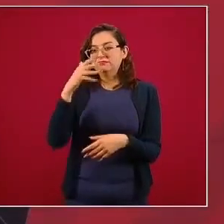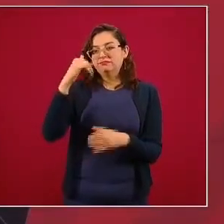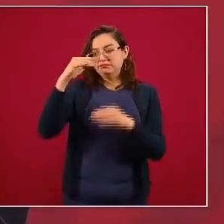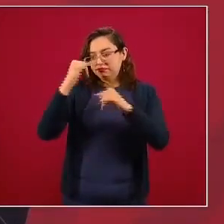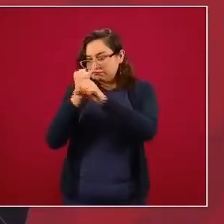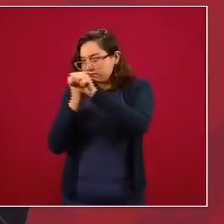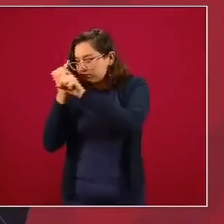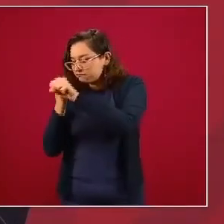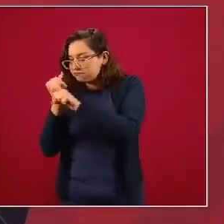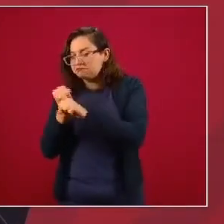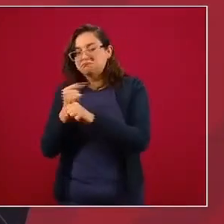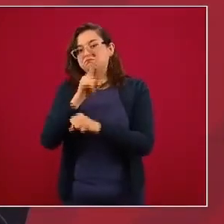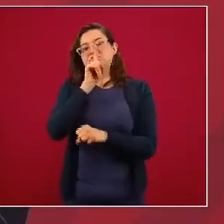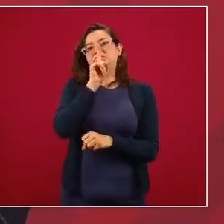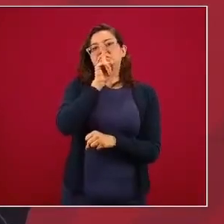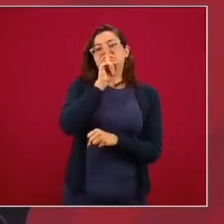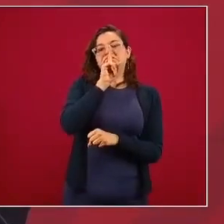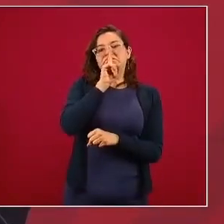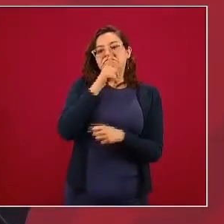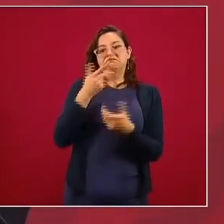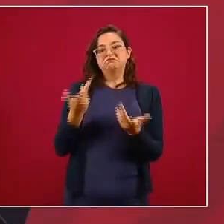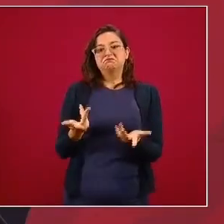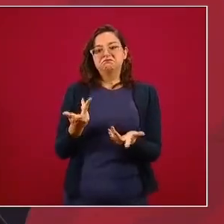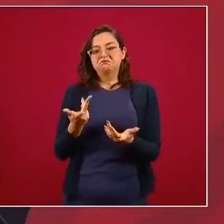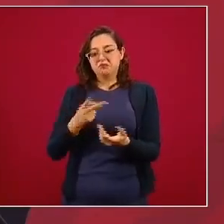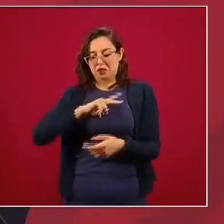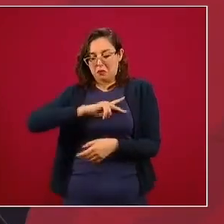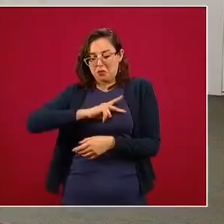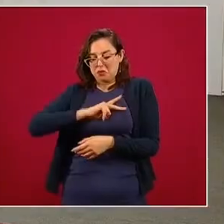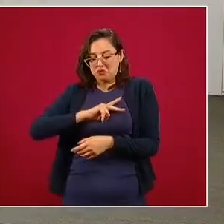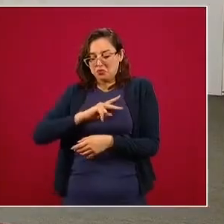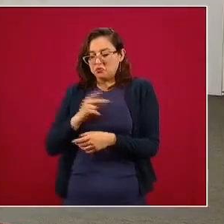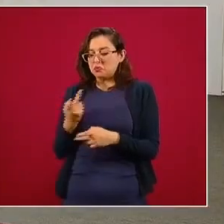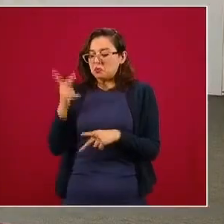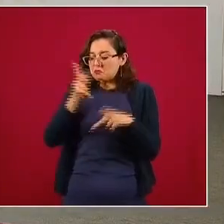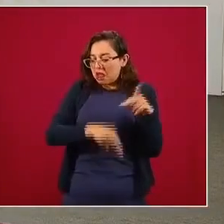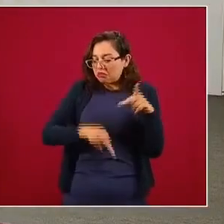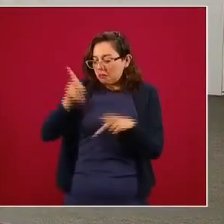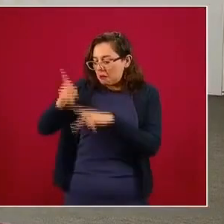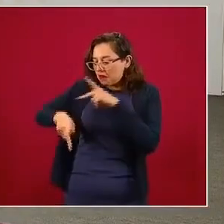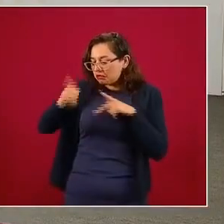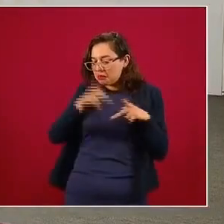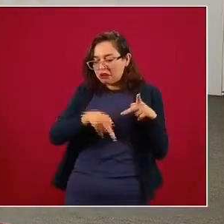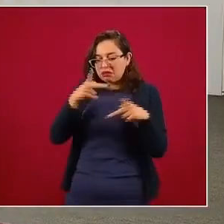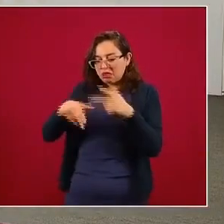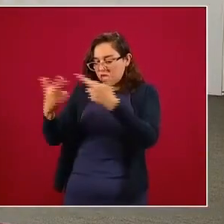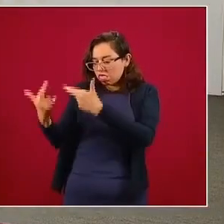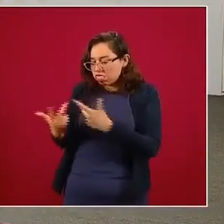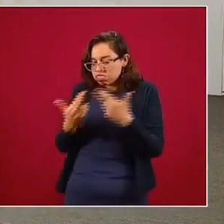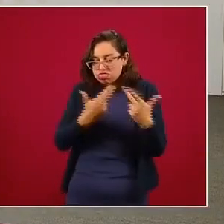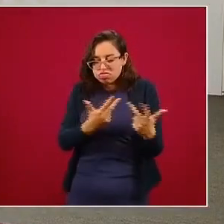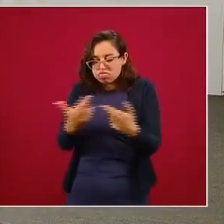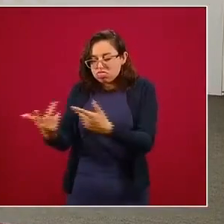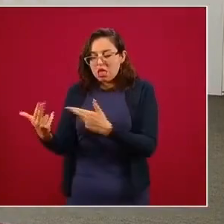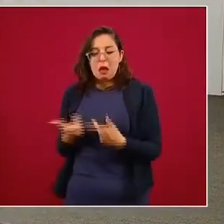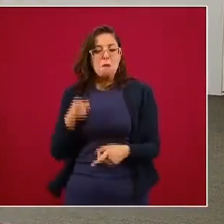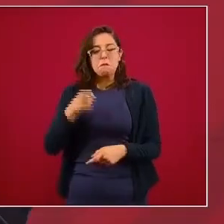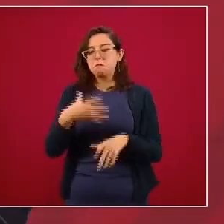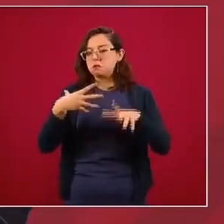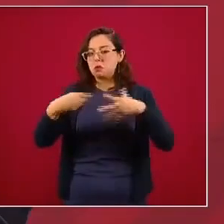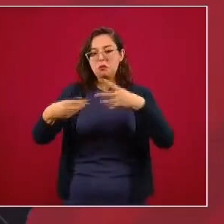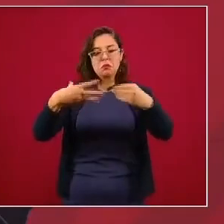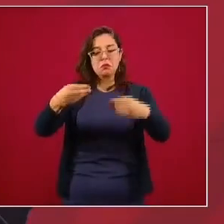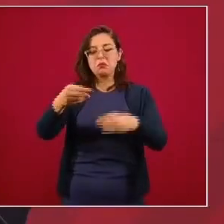es que no, que en realidad son restos del virus. Y por eso la Organización Mundial de la Salud, los Centros de Control de Enfermedades de